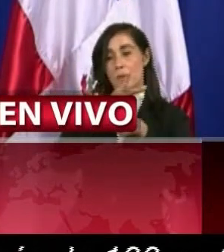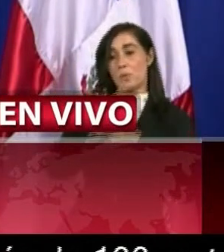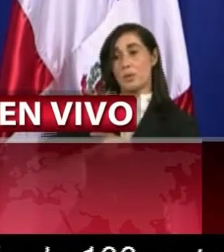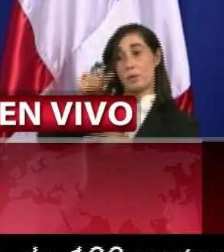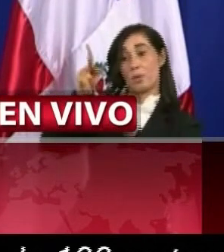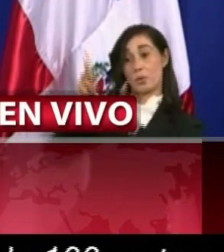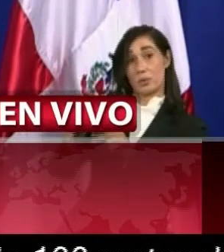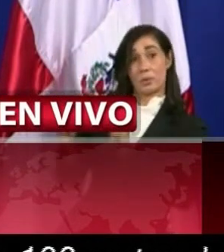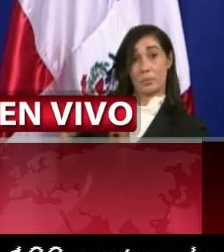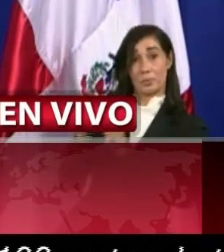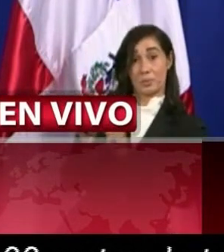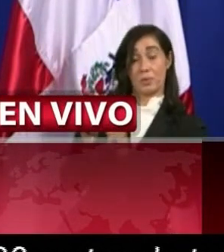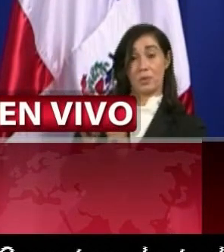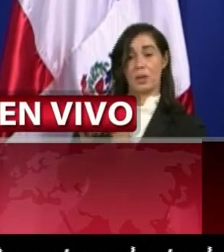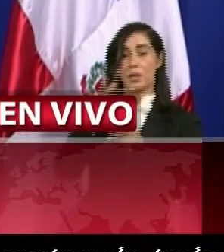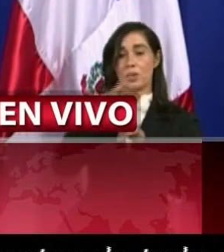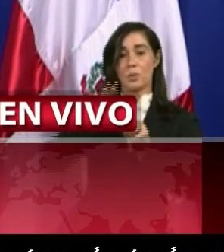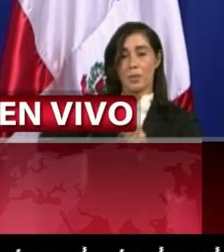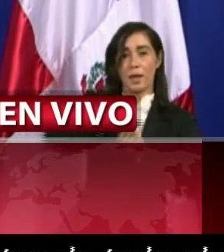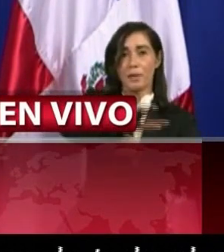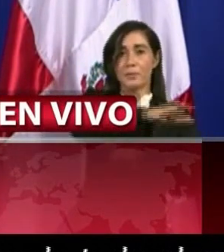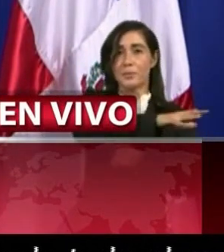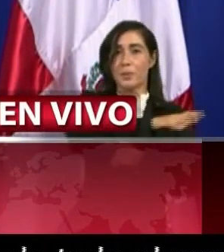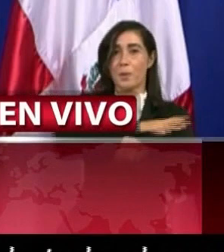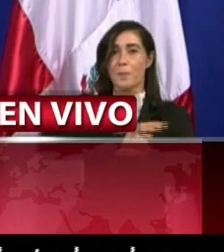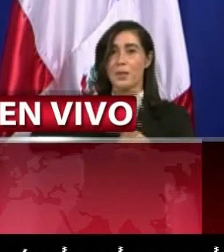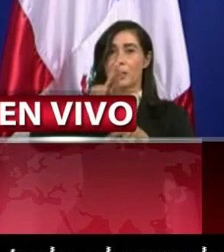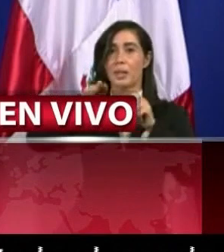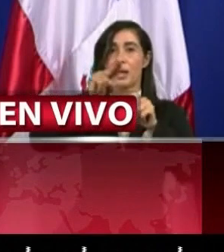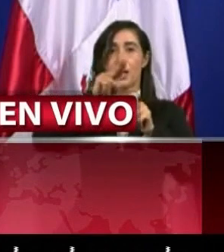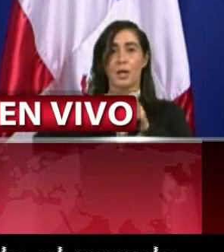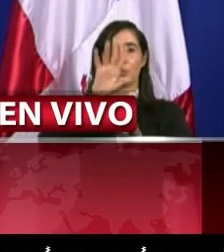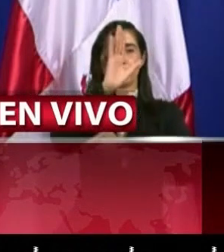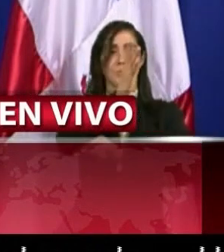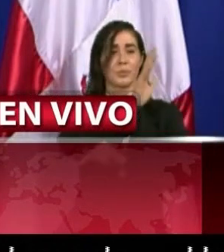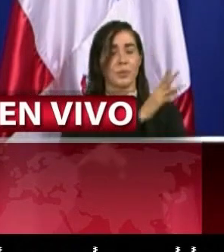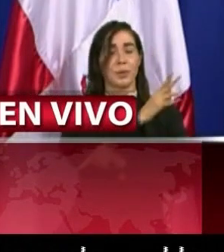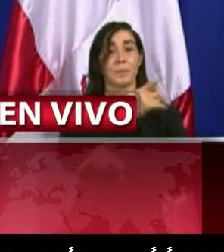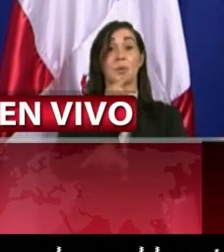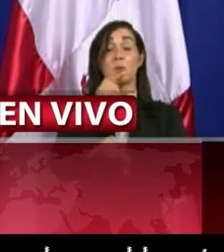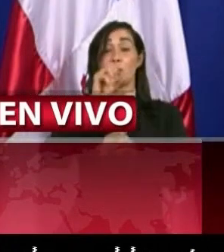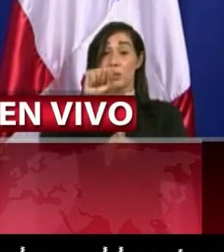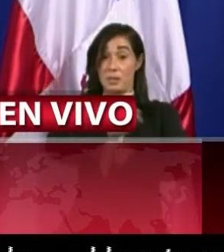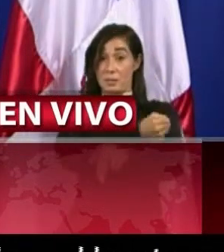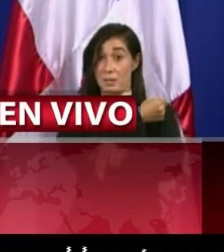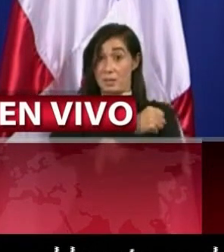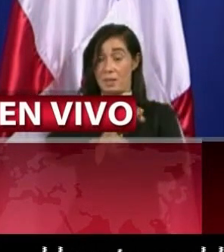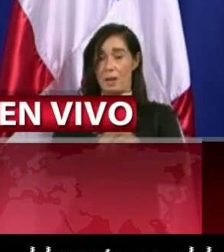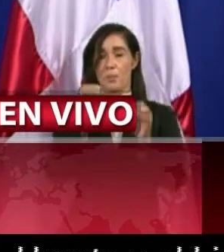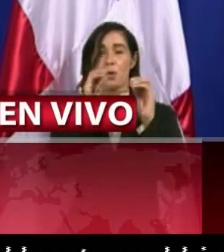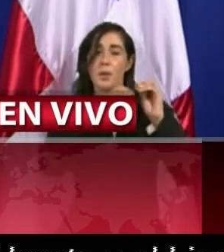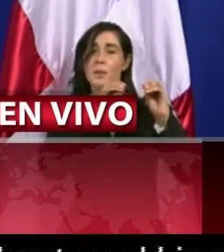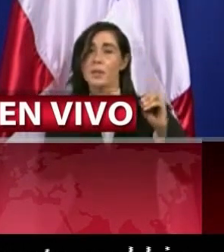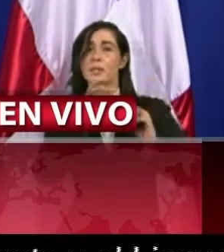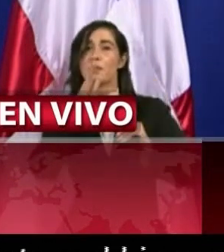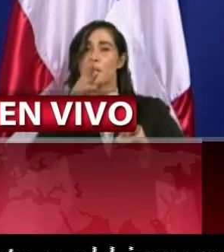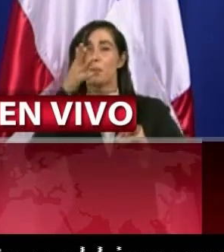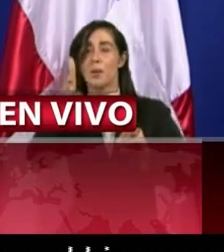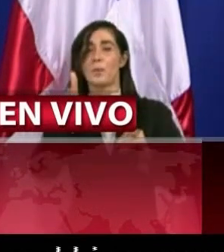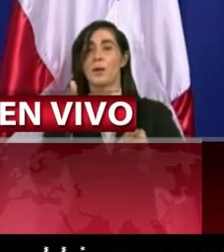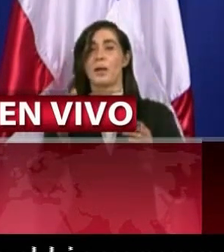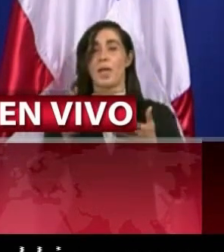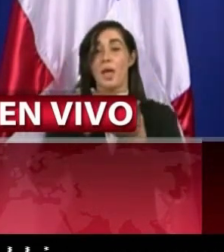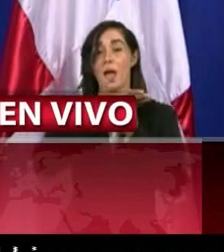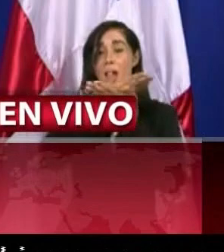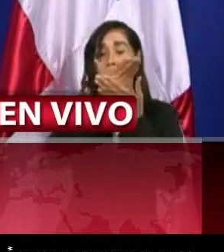rodea y cuidar al medio ambiente. Como reza el salmo que me enseñó mi abuela, aunque